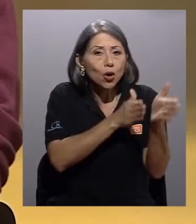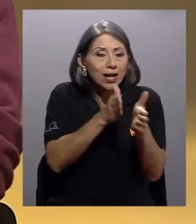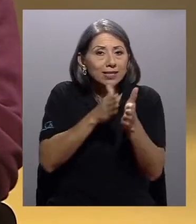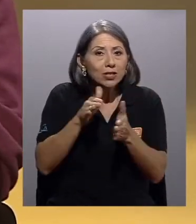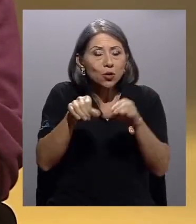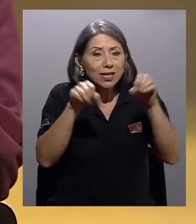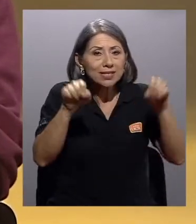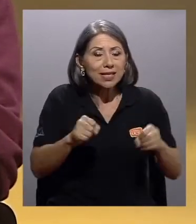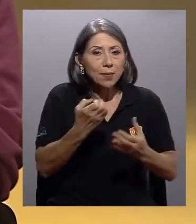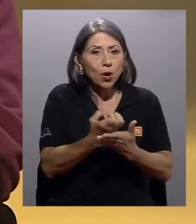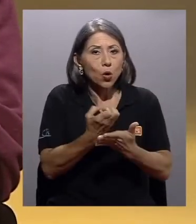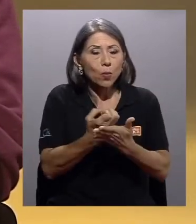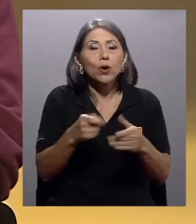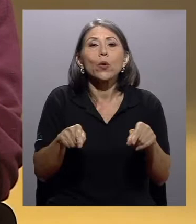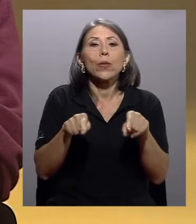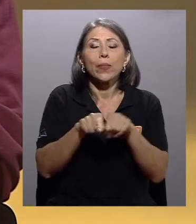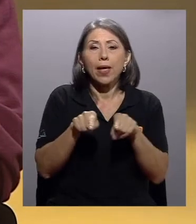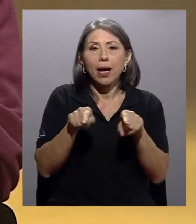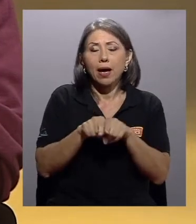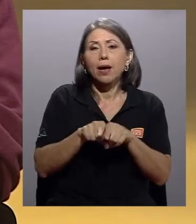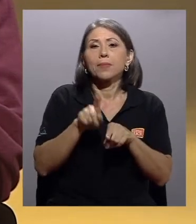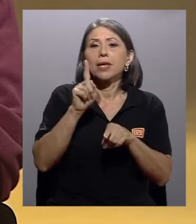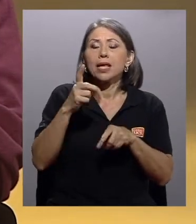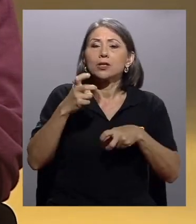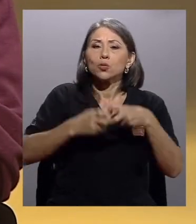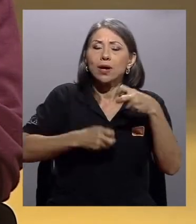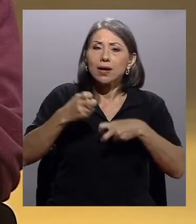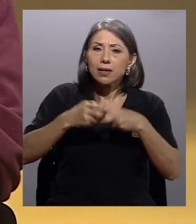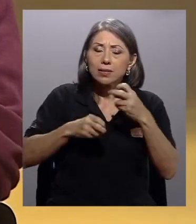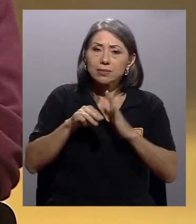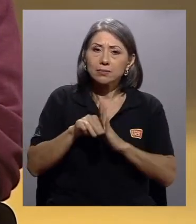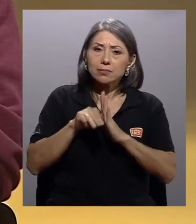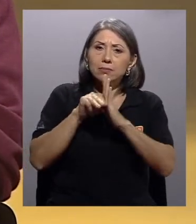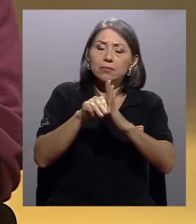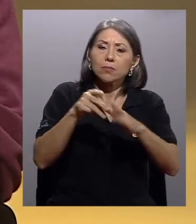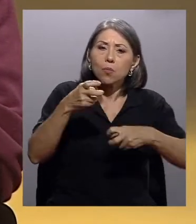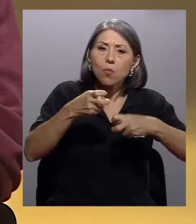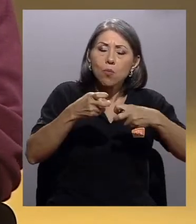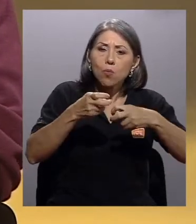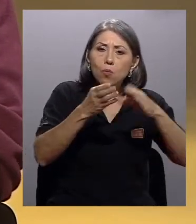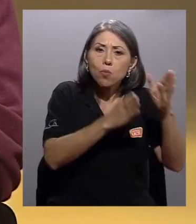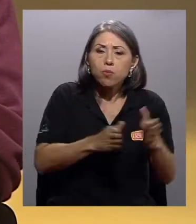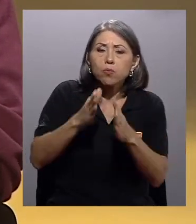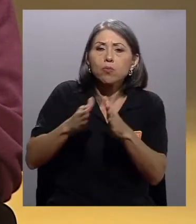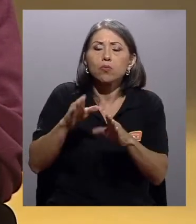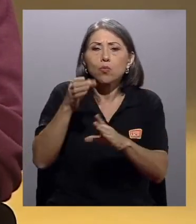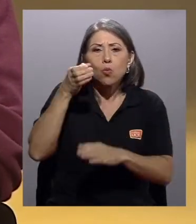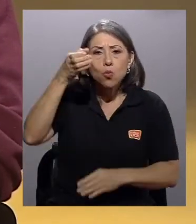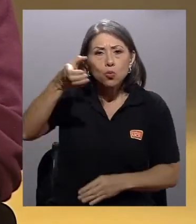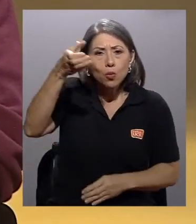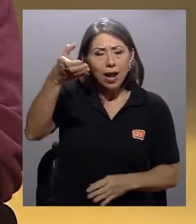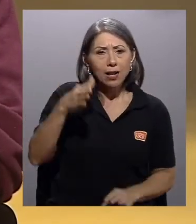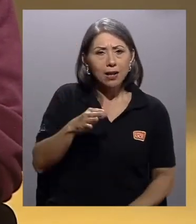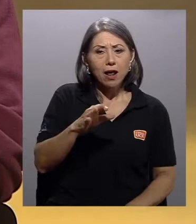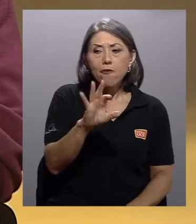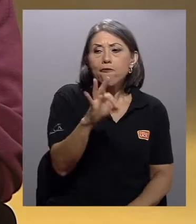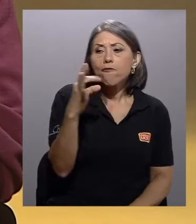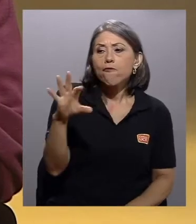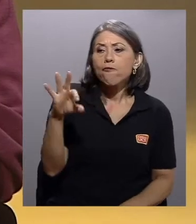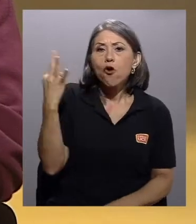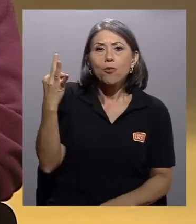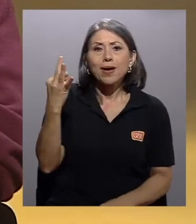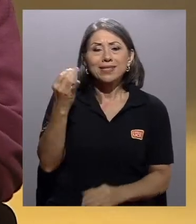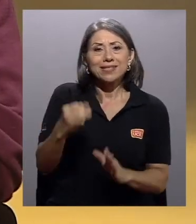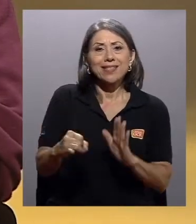económico, sino también es una crisis del modelo de organización cultural, de las formas de identidad y